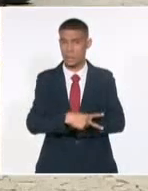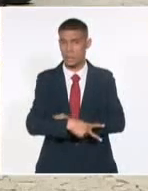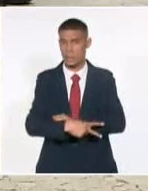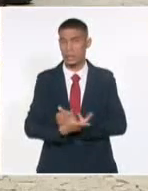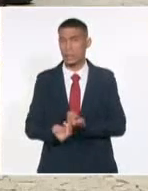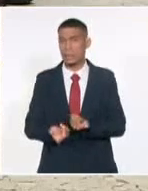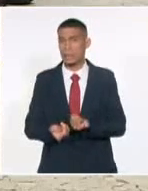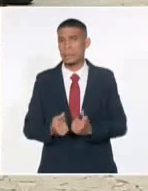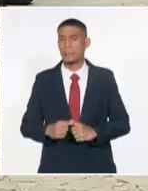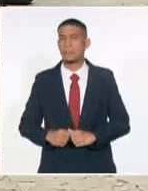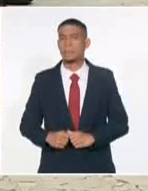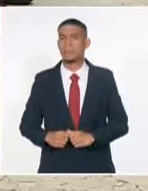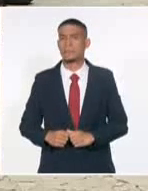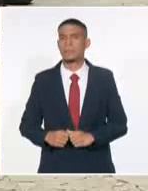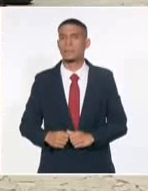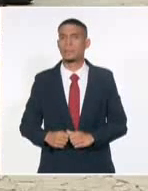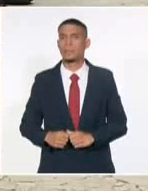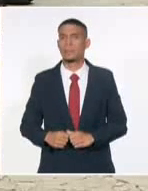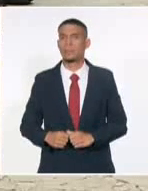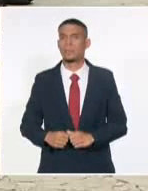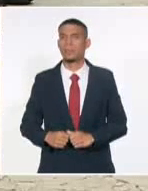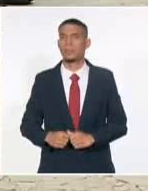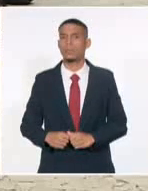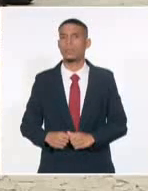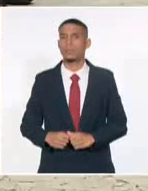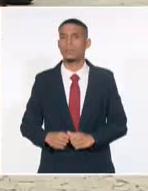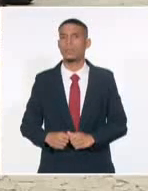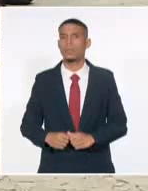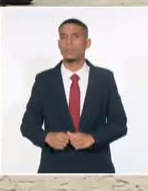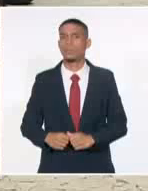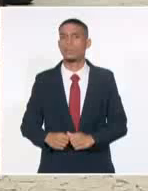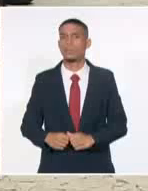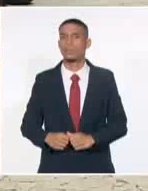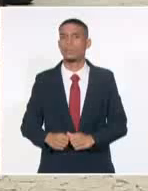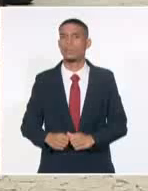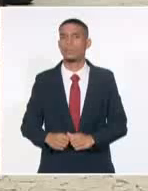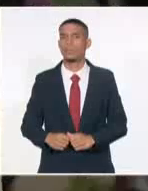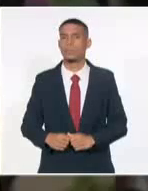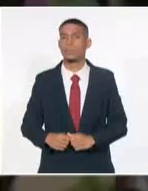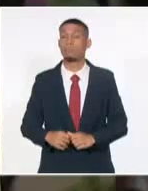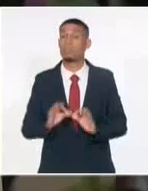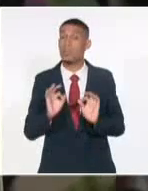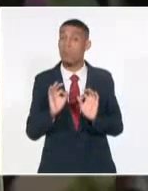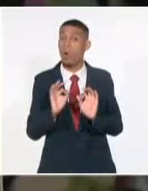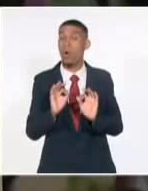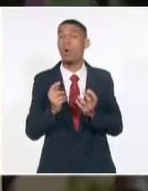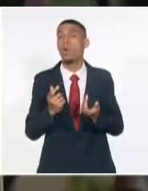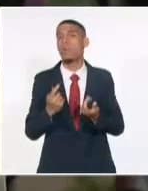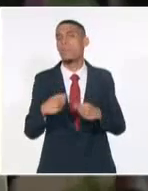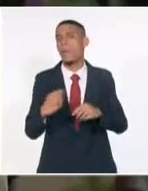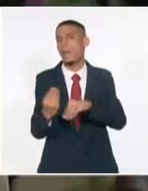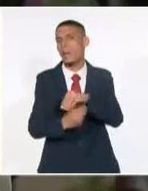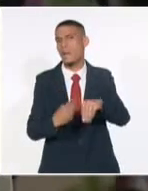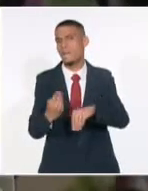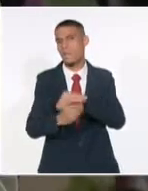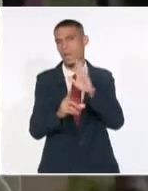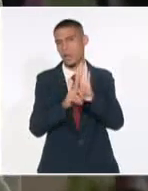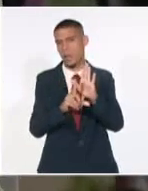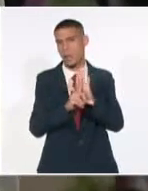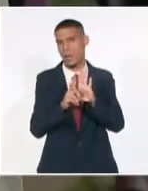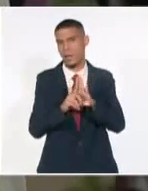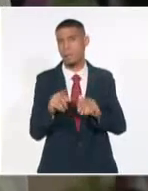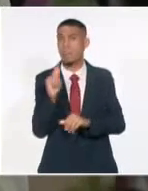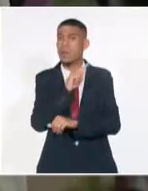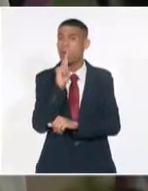vetan y no se puede hacer nada. La reforma que hay que hacer en eso. La pregunta es,